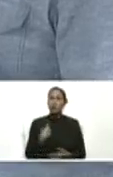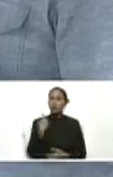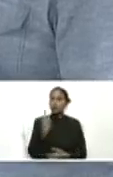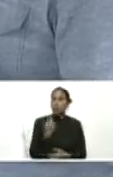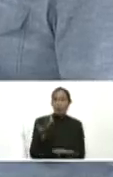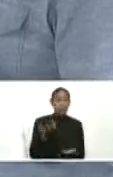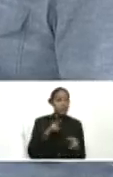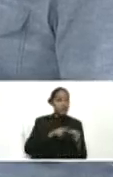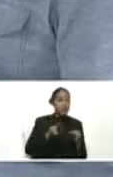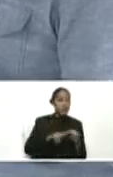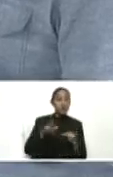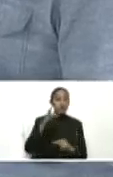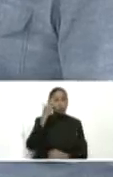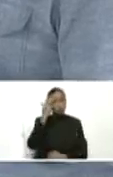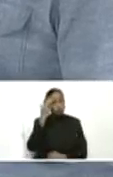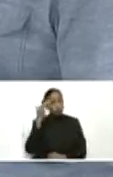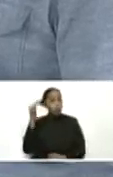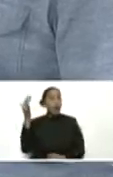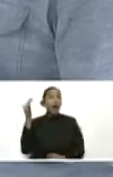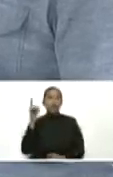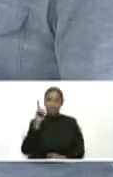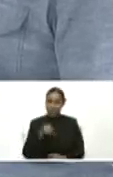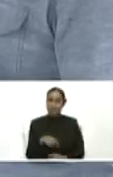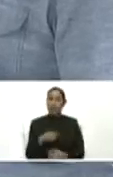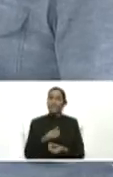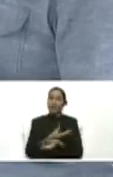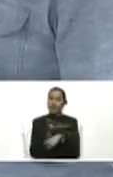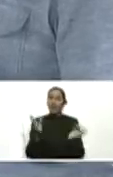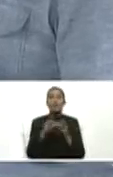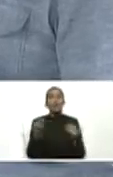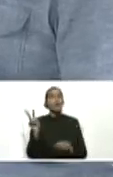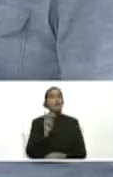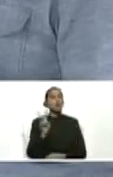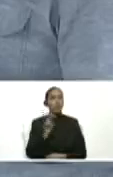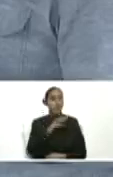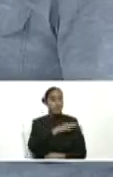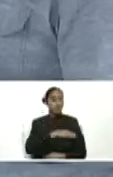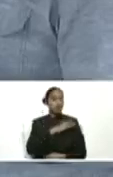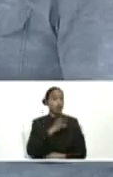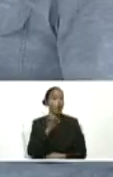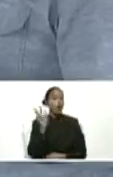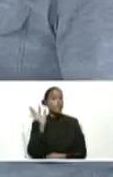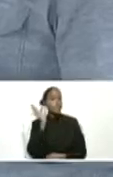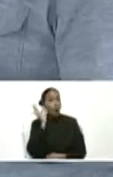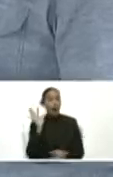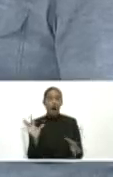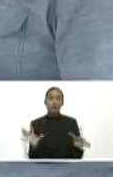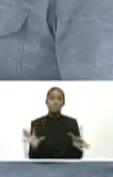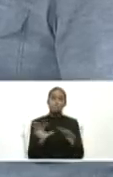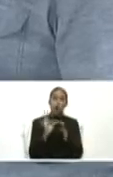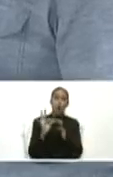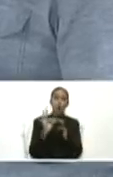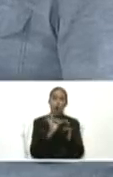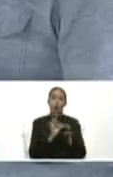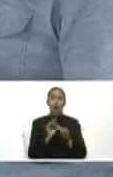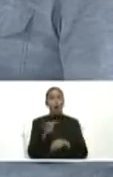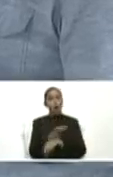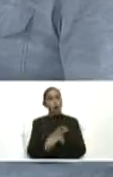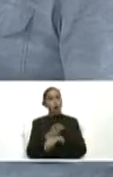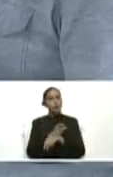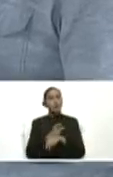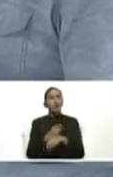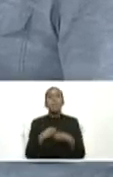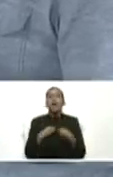y sueños para este gran país, y la misión Venezuela Mujer ha venido también de la mano de usted para eso, para que podamos hacer mujeres